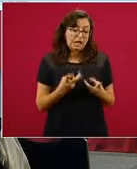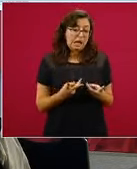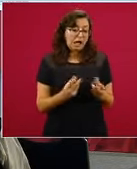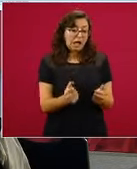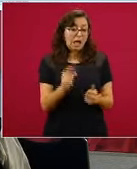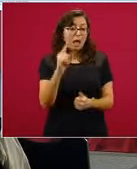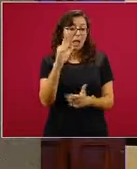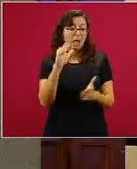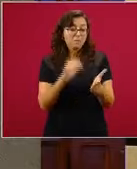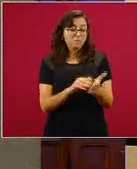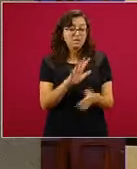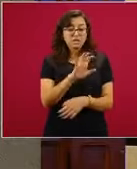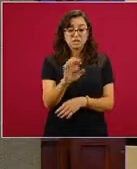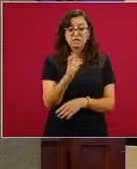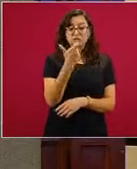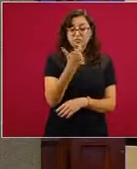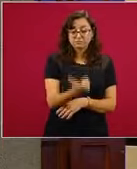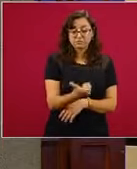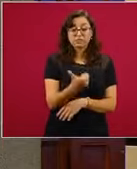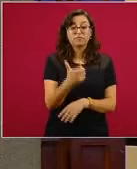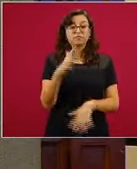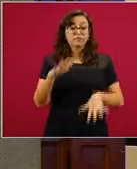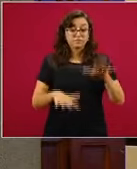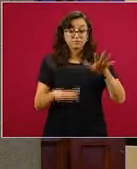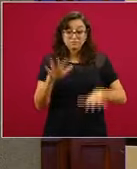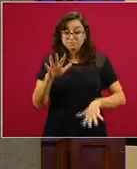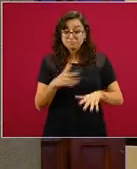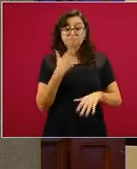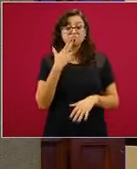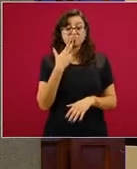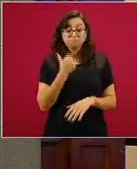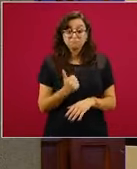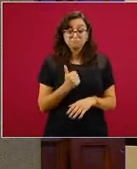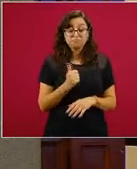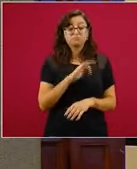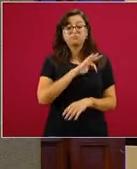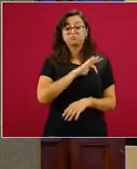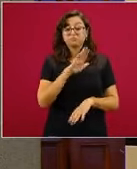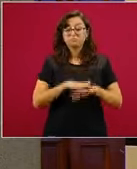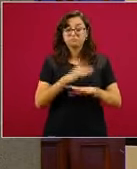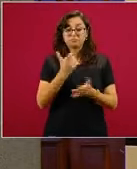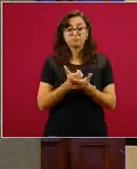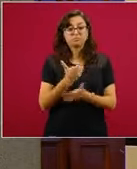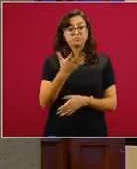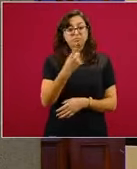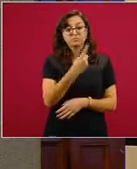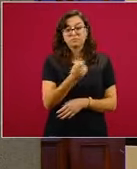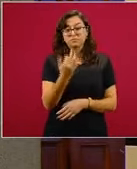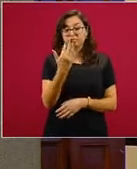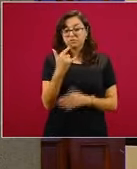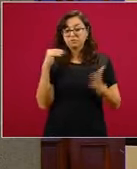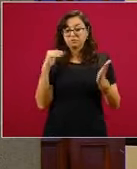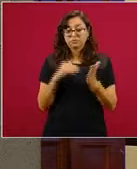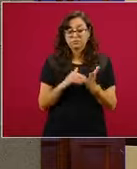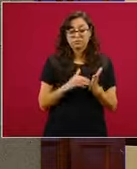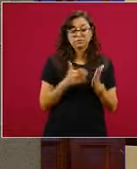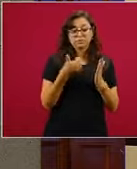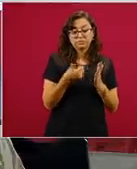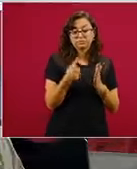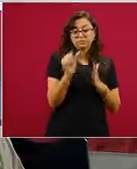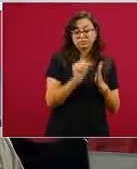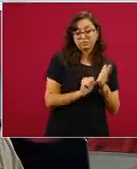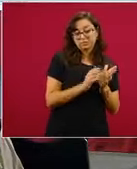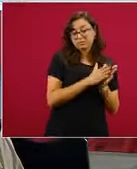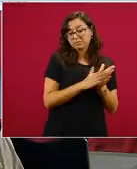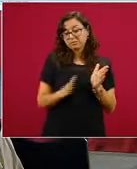1,500 pesos, cuando nosotros tenemos resistencia puede ir hasta 150,000 pesos y se extiende de 6 meses, con resistencia se va a